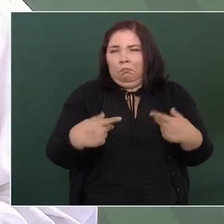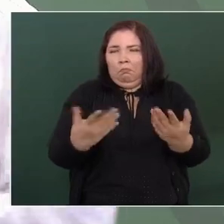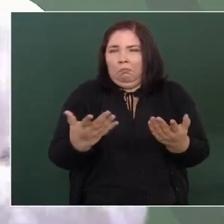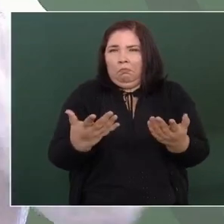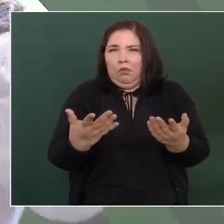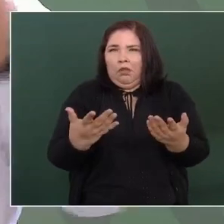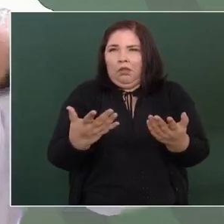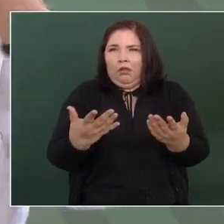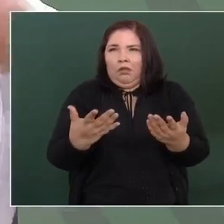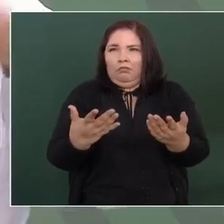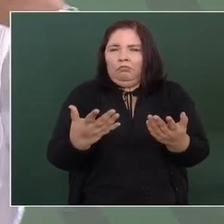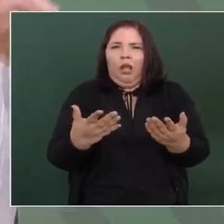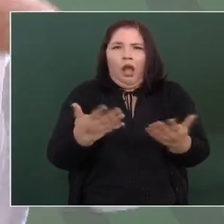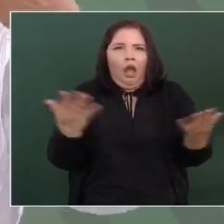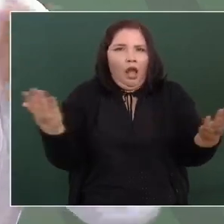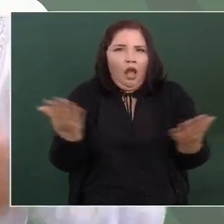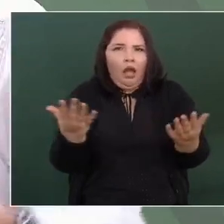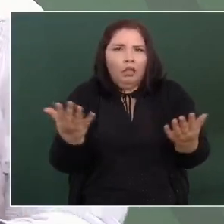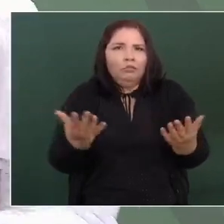se echaba a andar